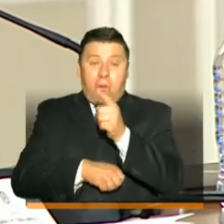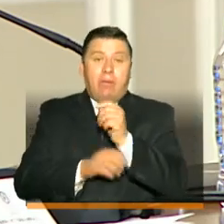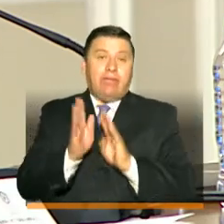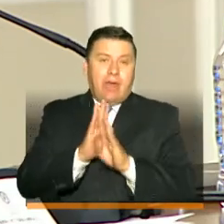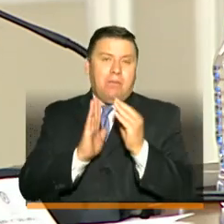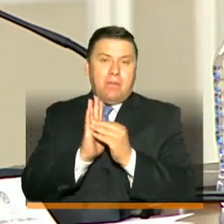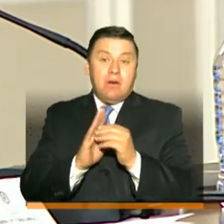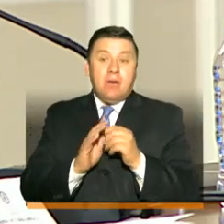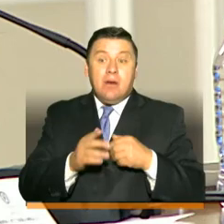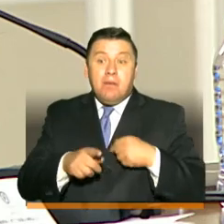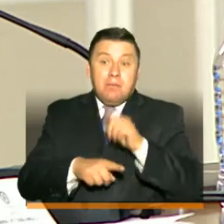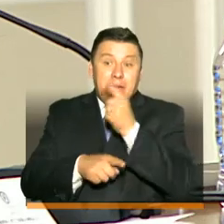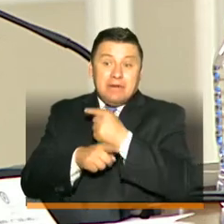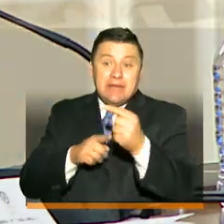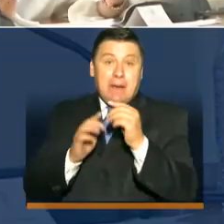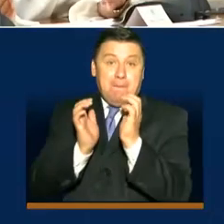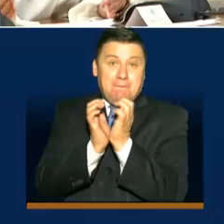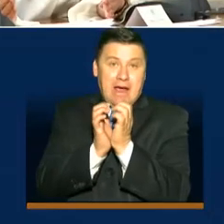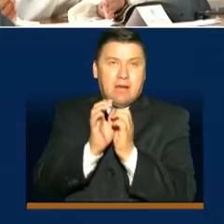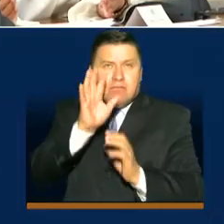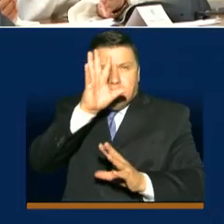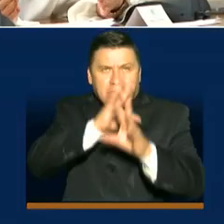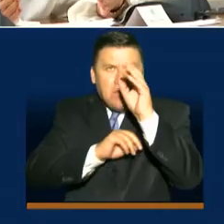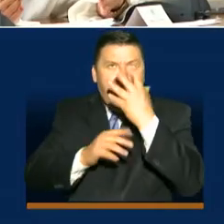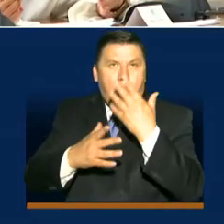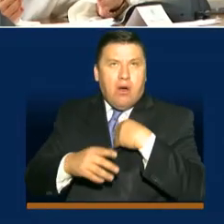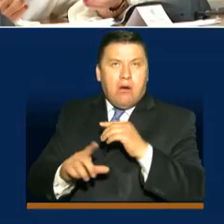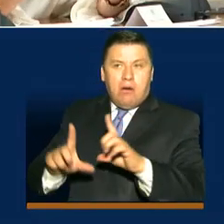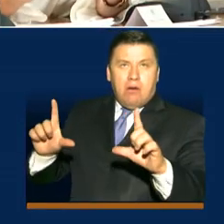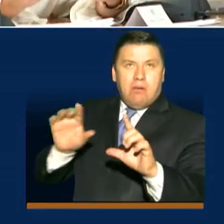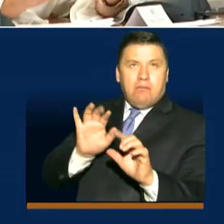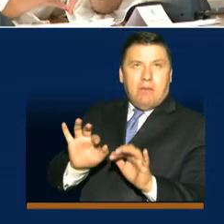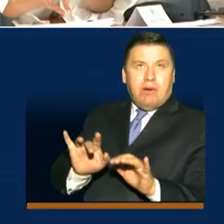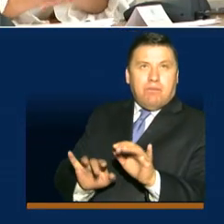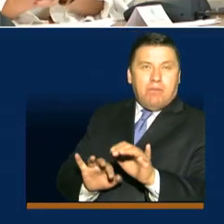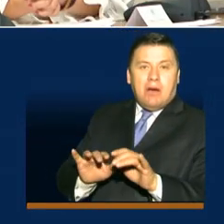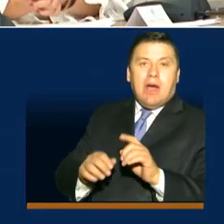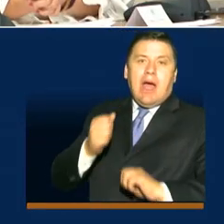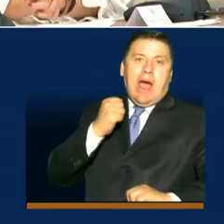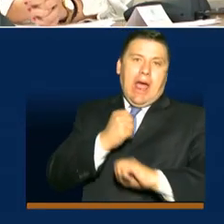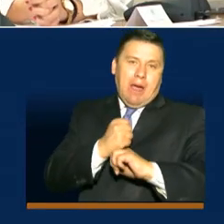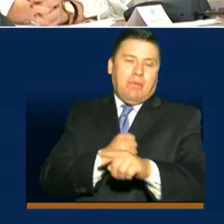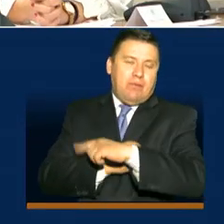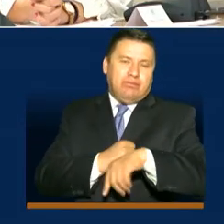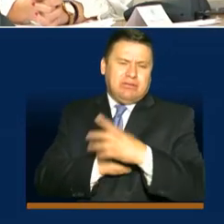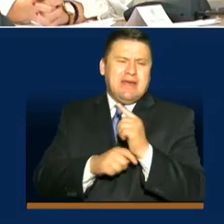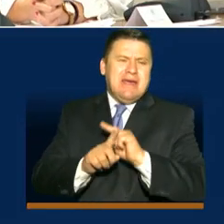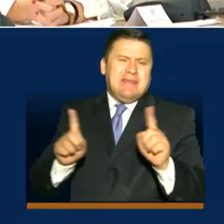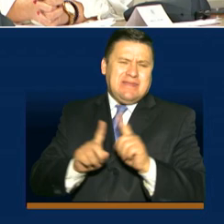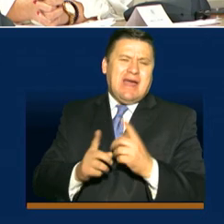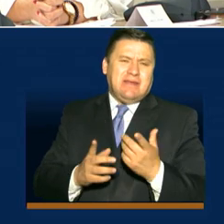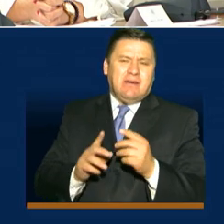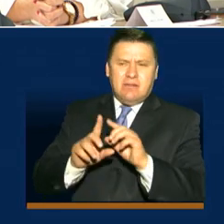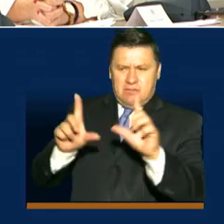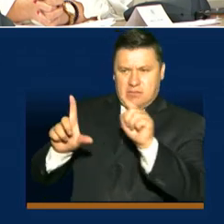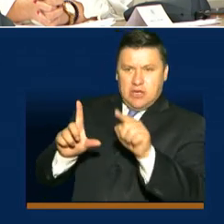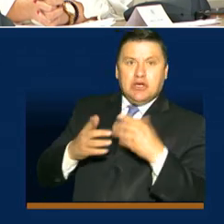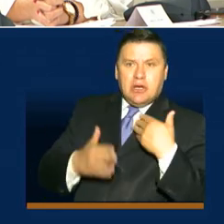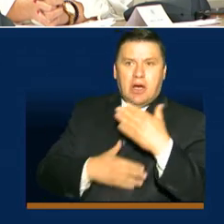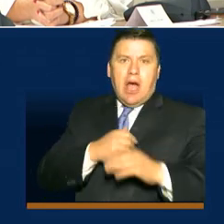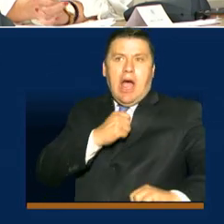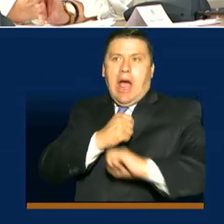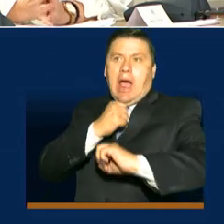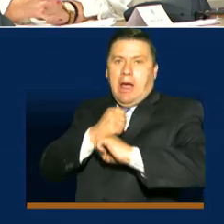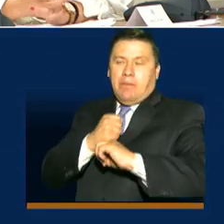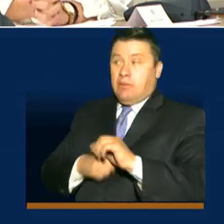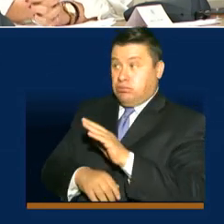primera semana de mayo encontrarán ustedes en Aprender Digital apoyos que han desarrollado distintos parques temáticos que nos vienen